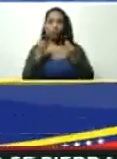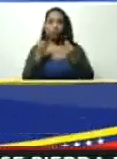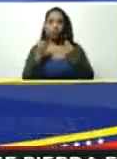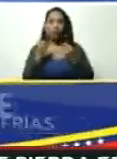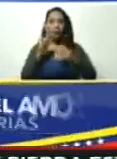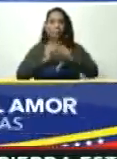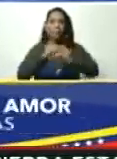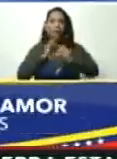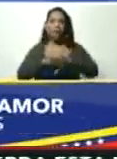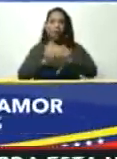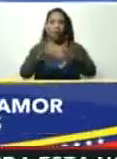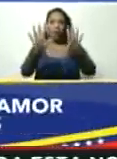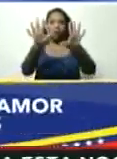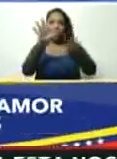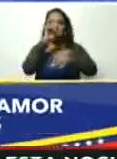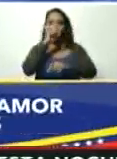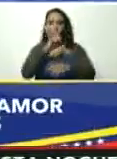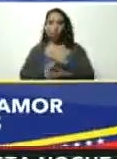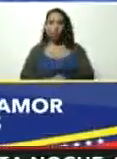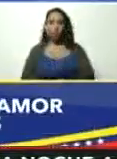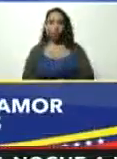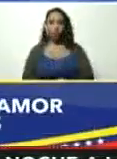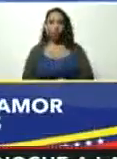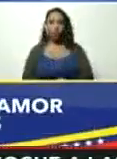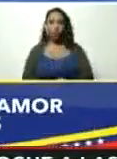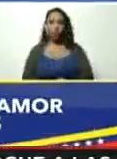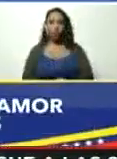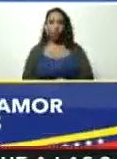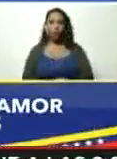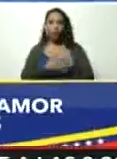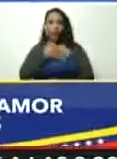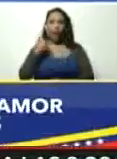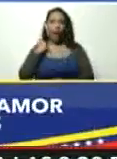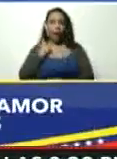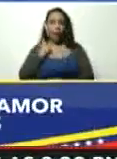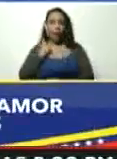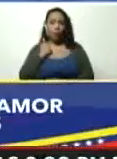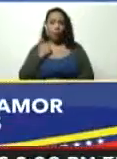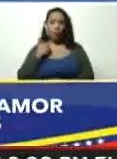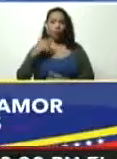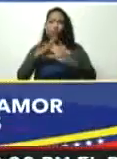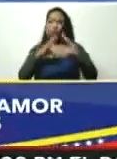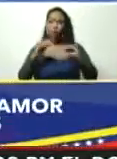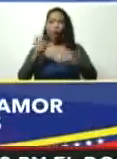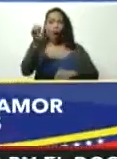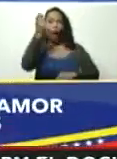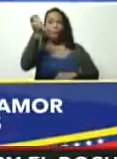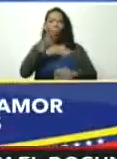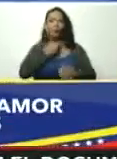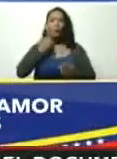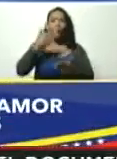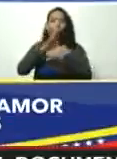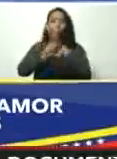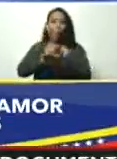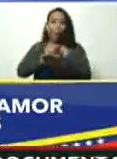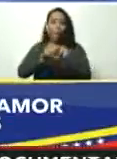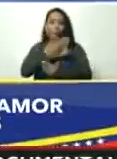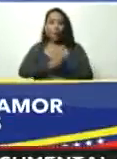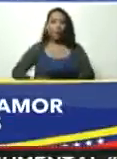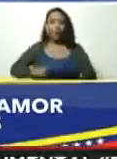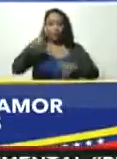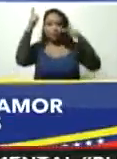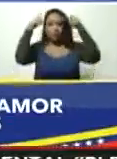ocurrieron hace 10 años y todos quisiéramos que jamás hubiese ocurrido, ¿no? Esos días previos, compañero presidente,